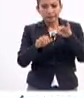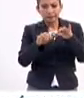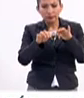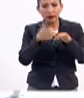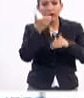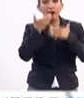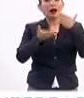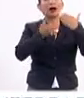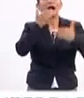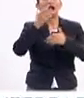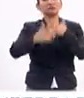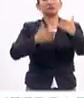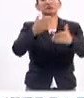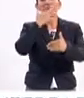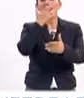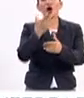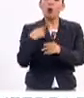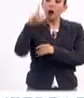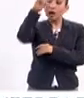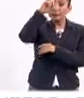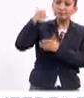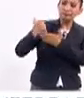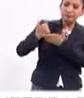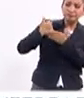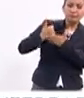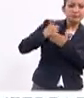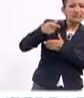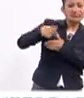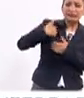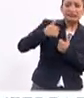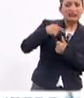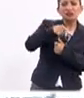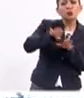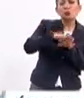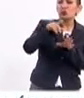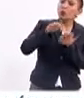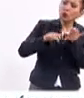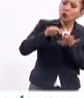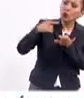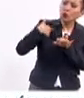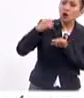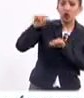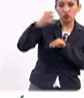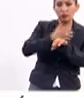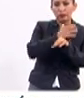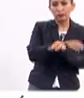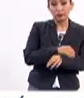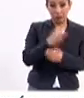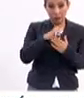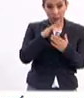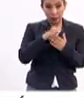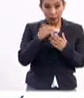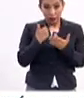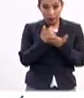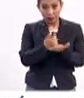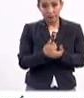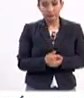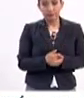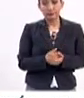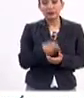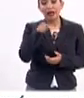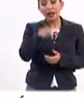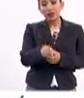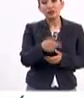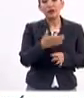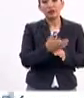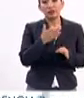poder continuar, o tener asesoría permanente y encontrarnos con otros compañeros. ¿Tienen una mesa de ayuda? Tengo entendido. Esa mesa de